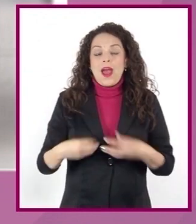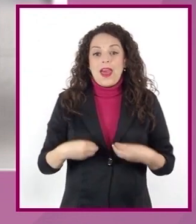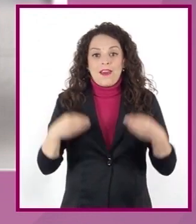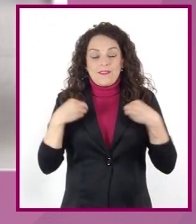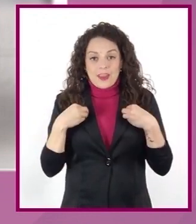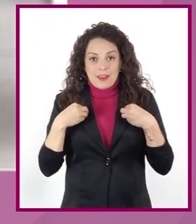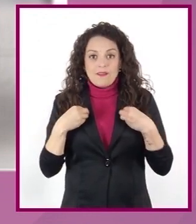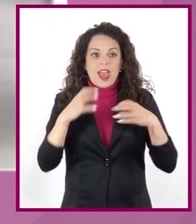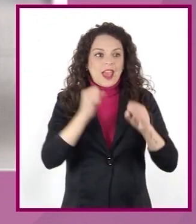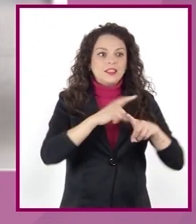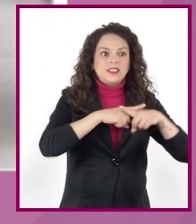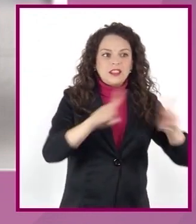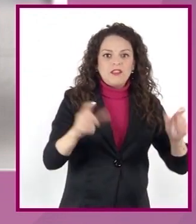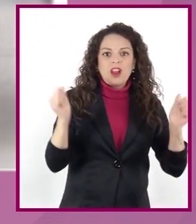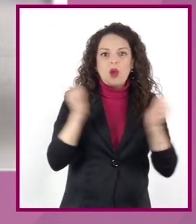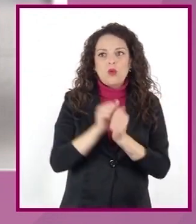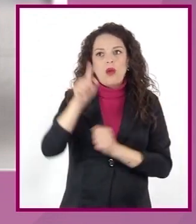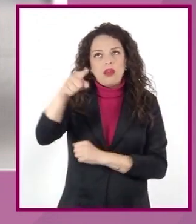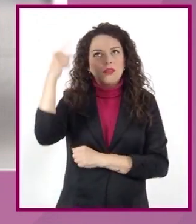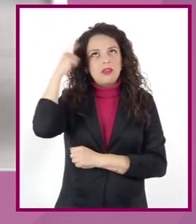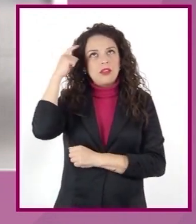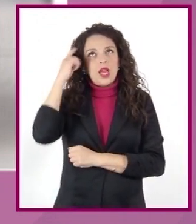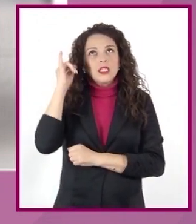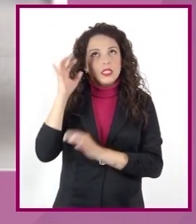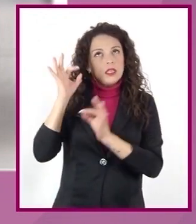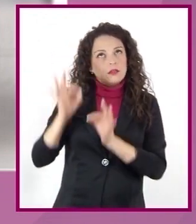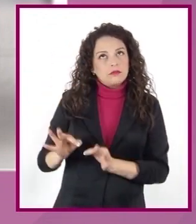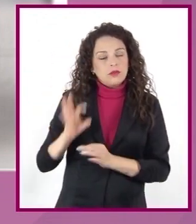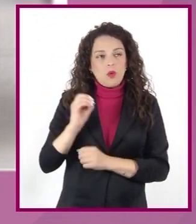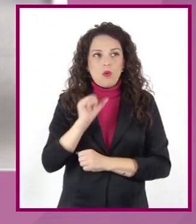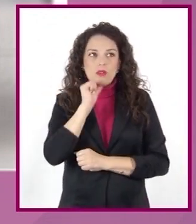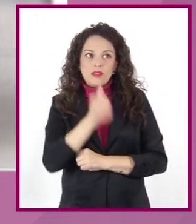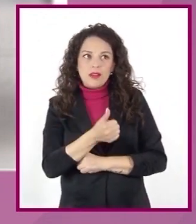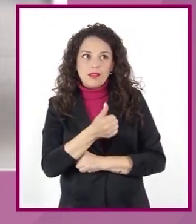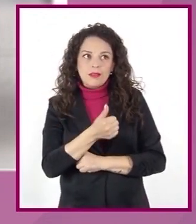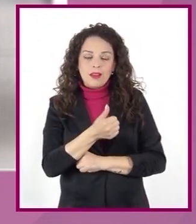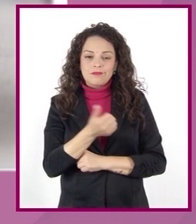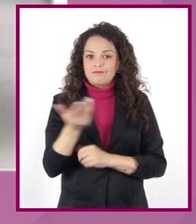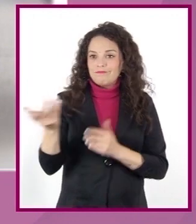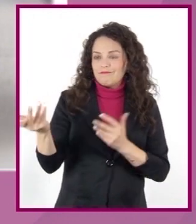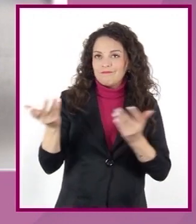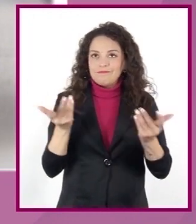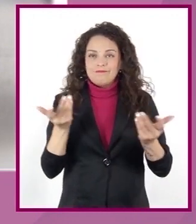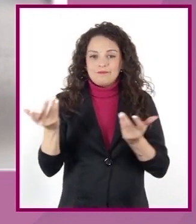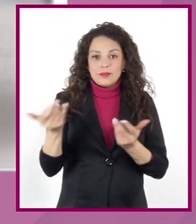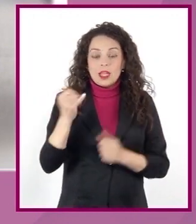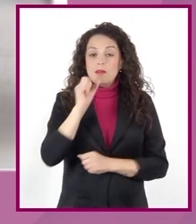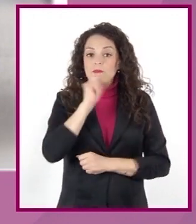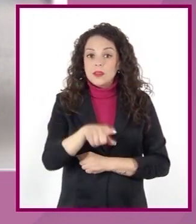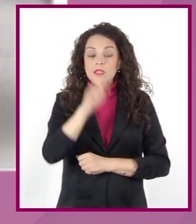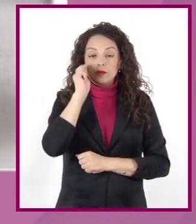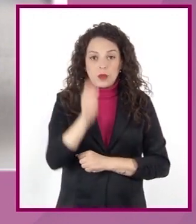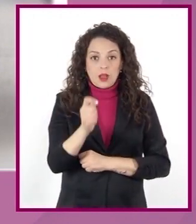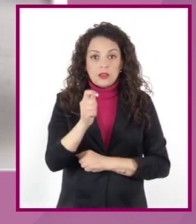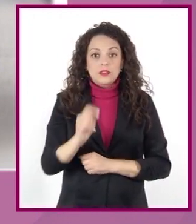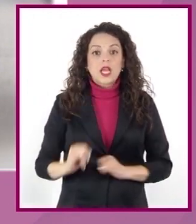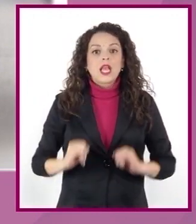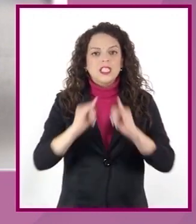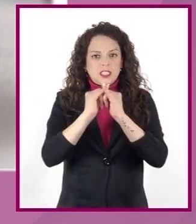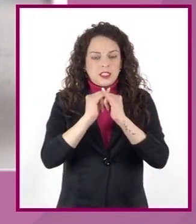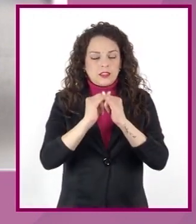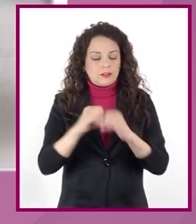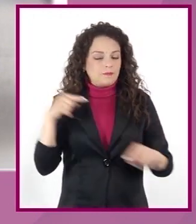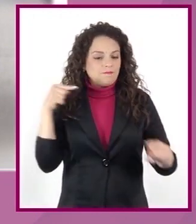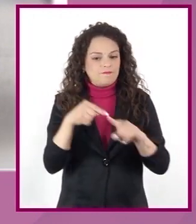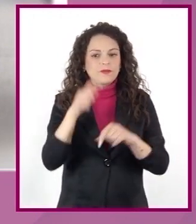diferentes a lo que piensan que es correcto o no. También las institucionales, que tienen que ver con la posibilidad